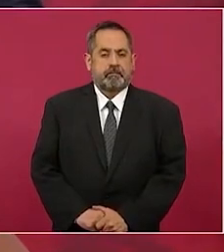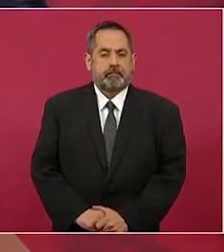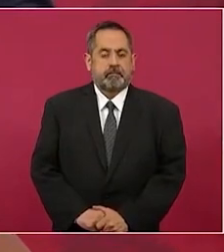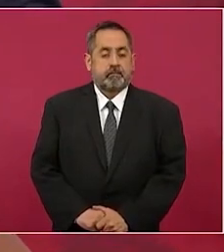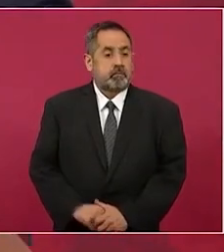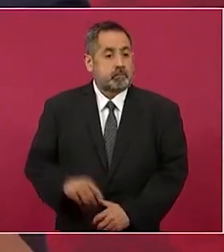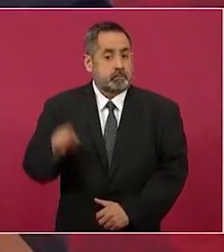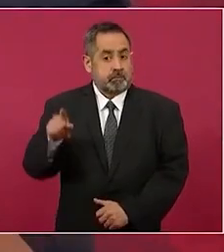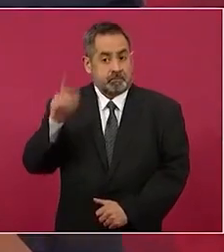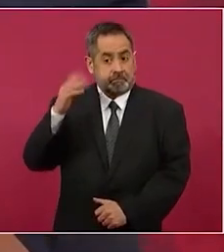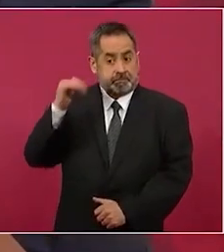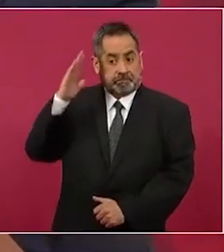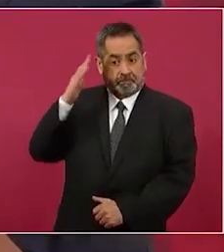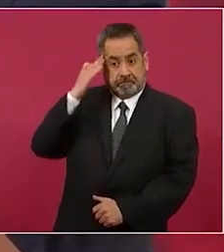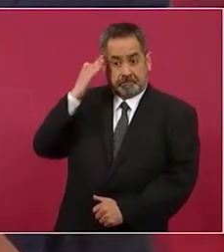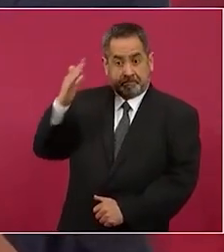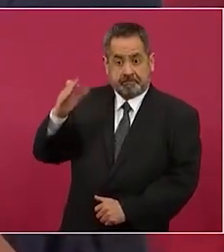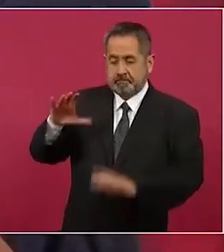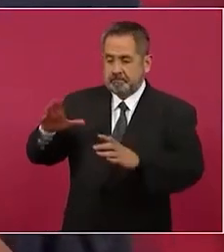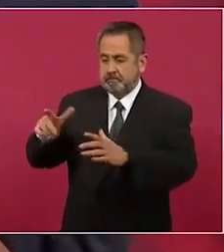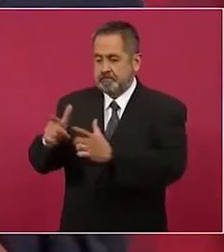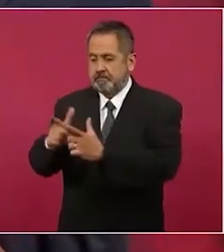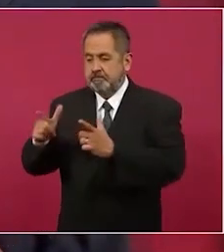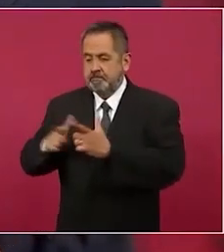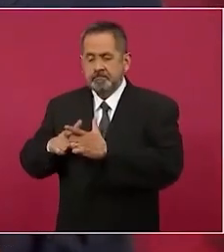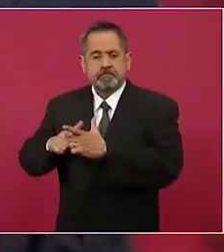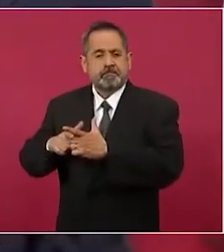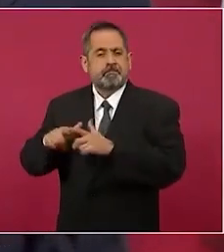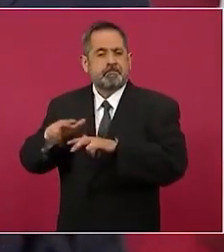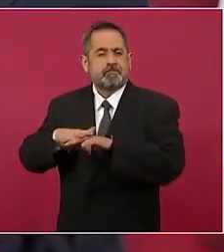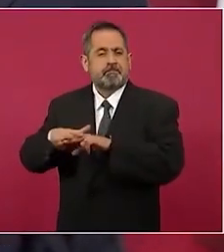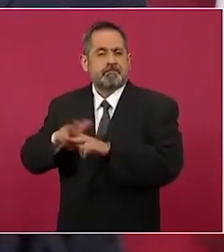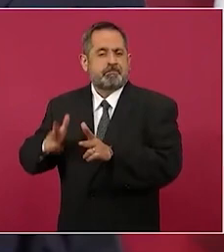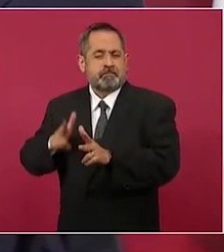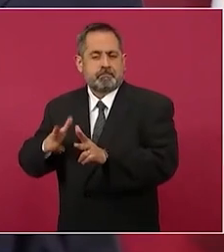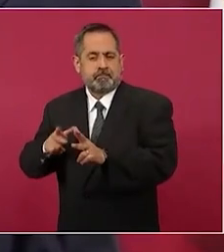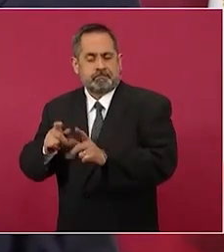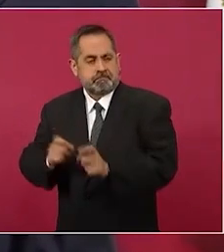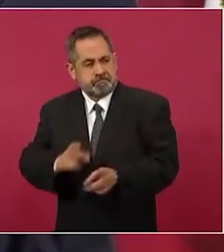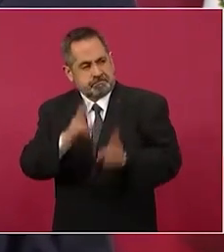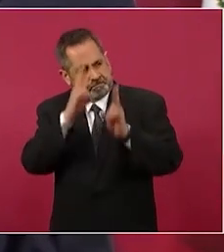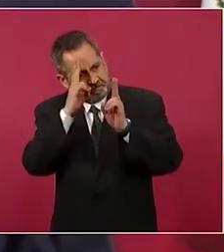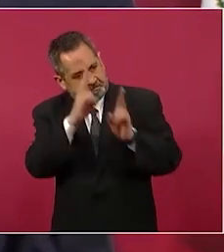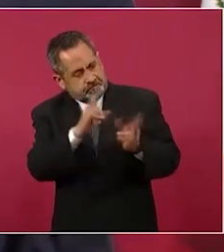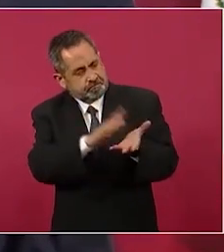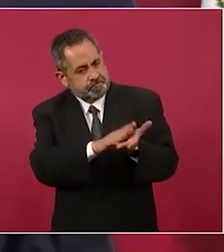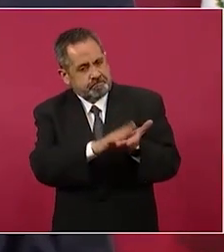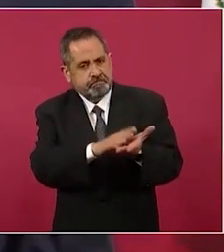Le hicieron un gran homenaje a este dirigente,